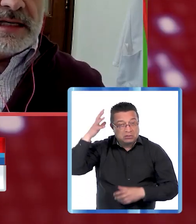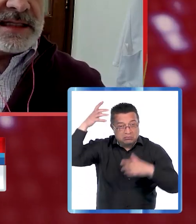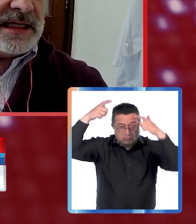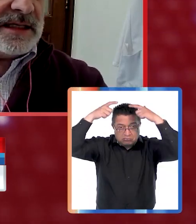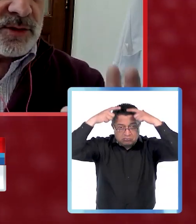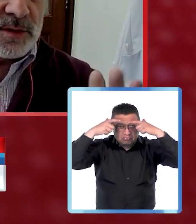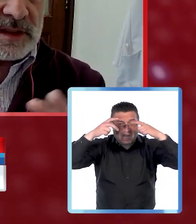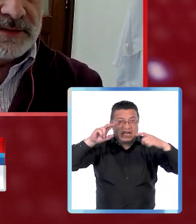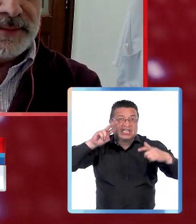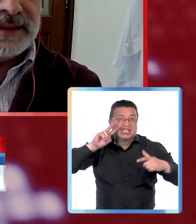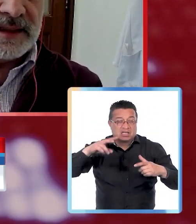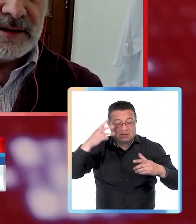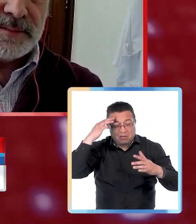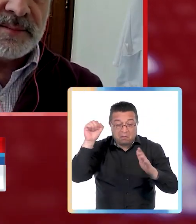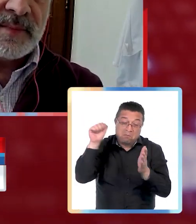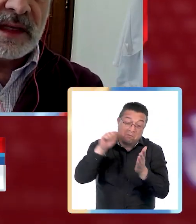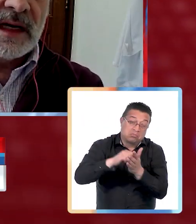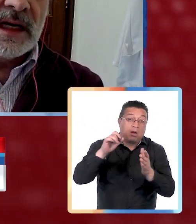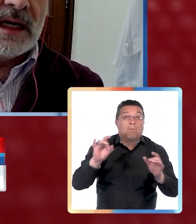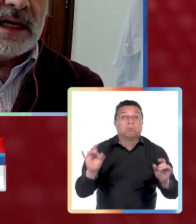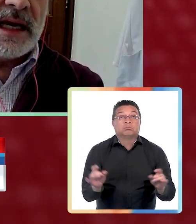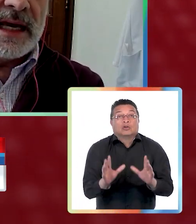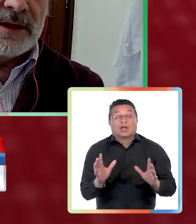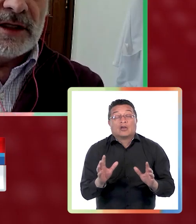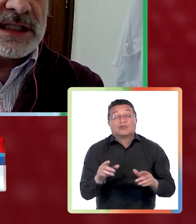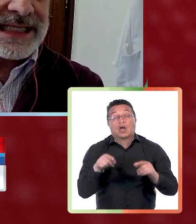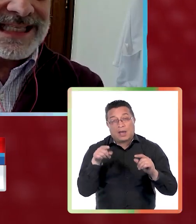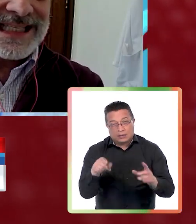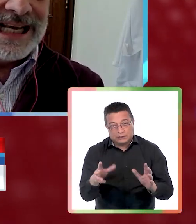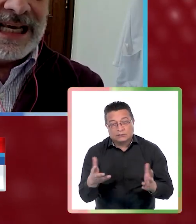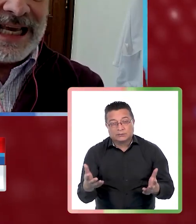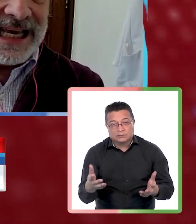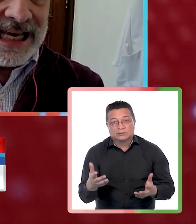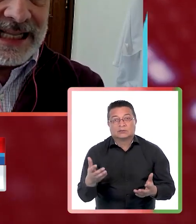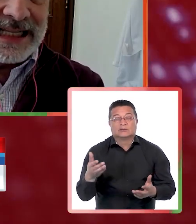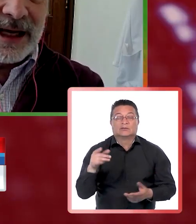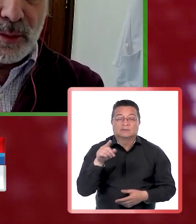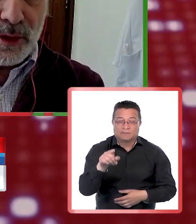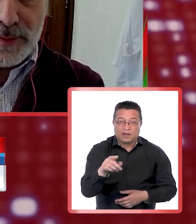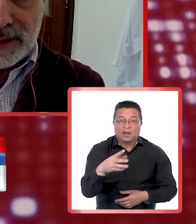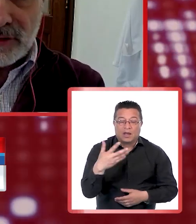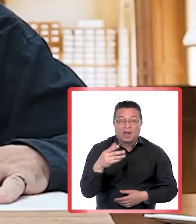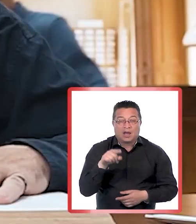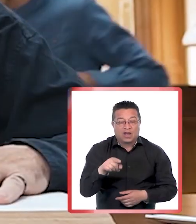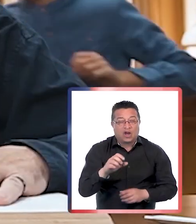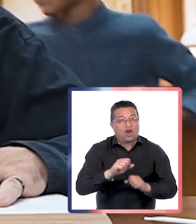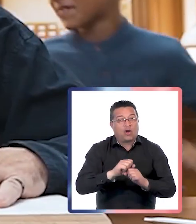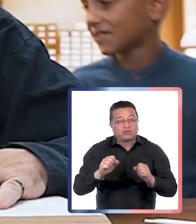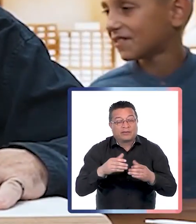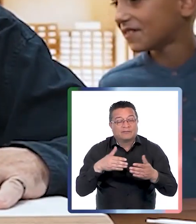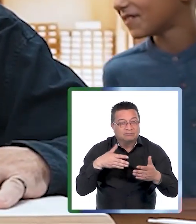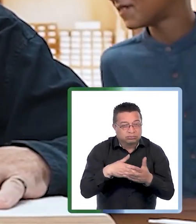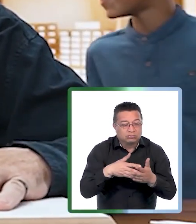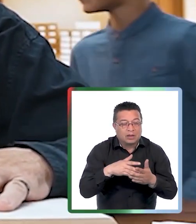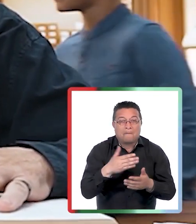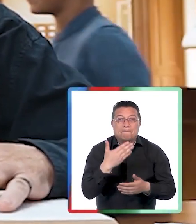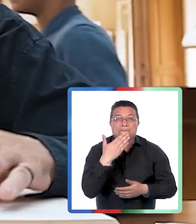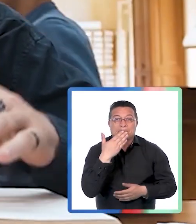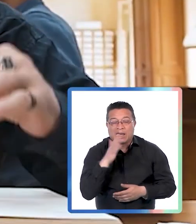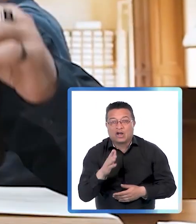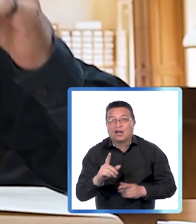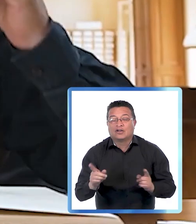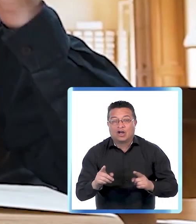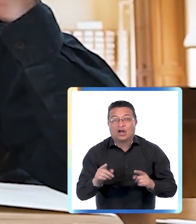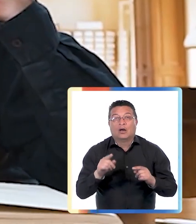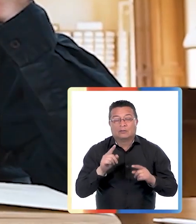Y así sucesivamente, ¿no? Entonces, como de momento no se puede detener y menos